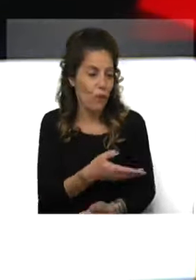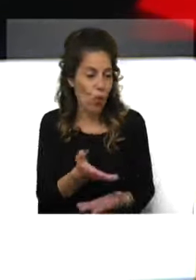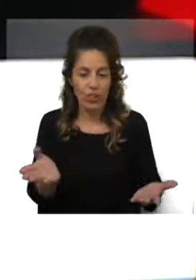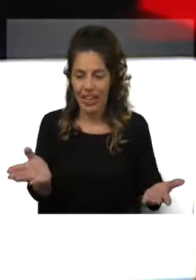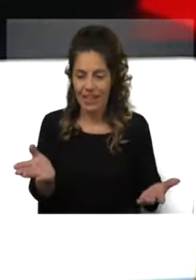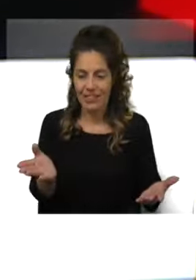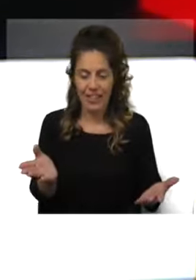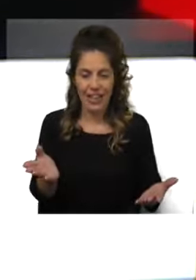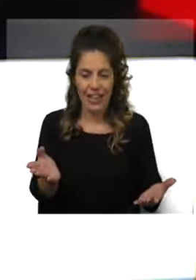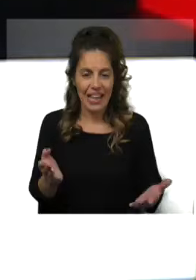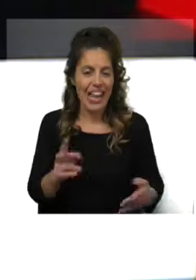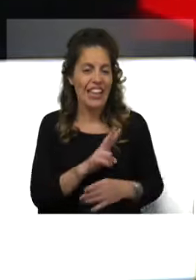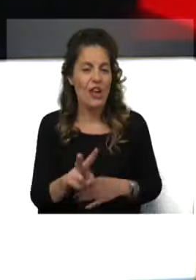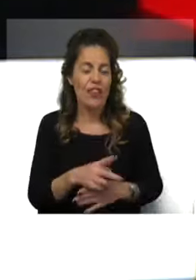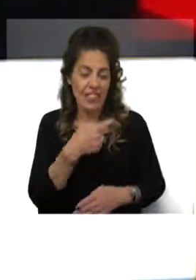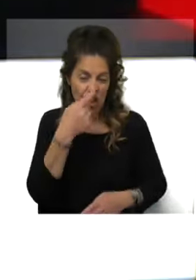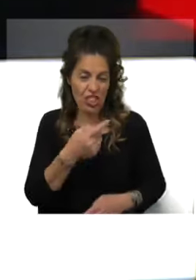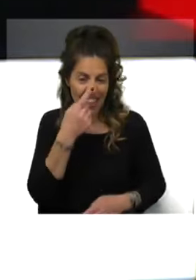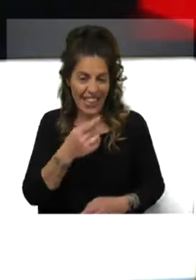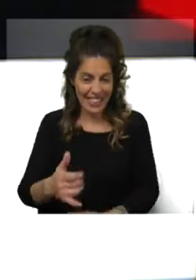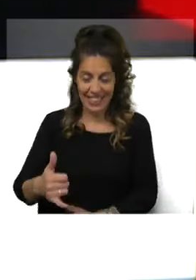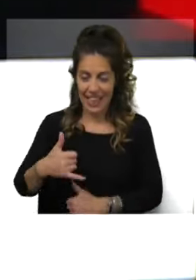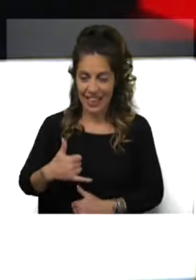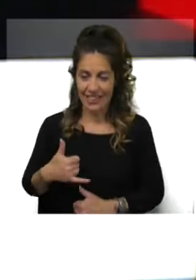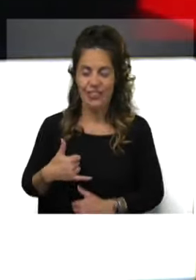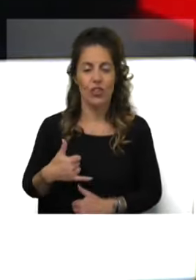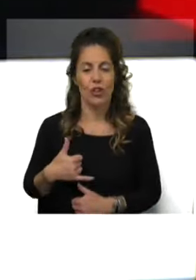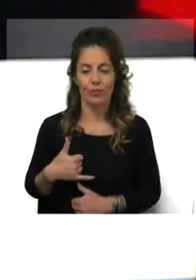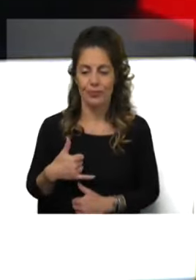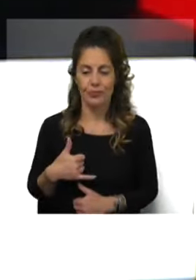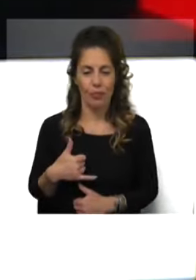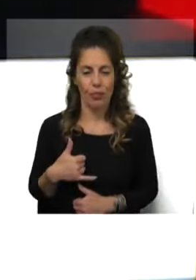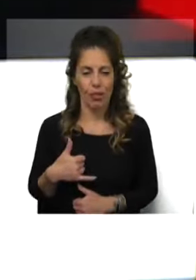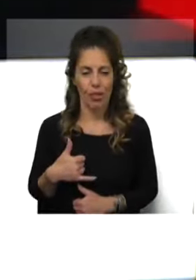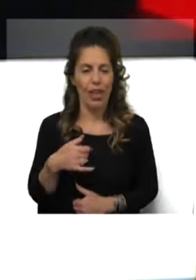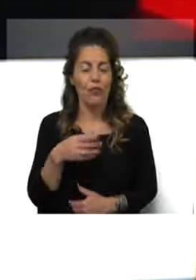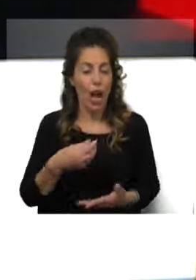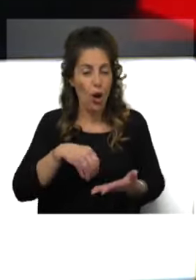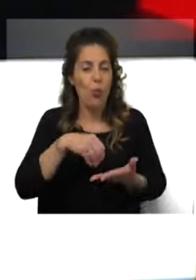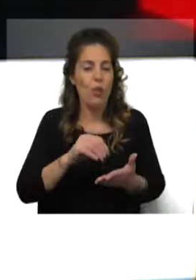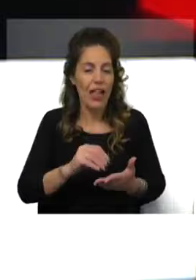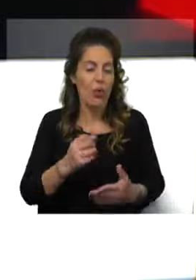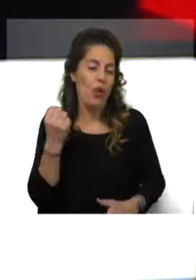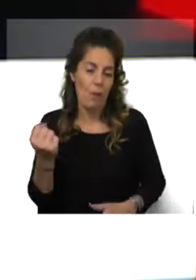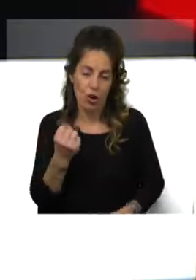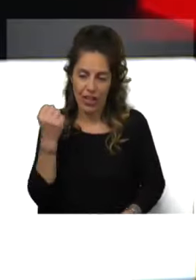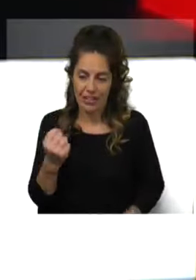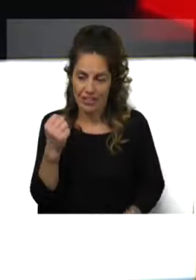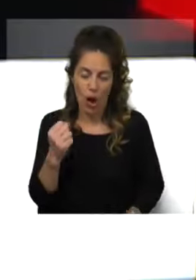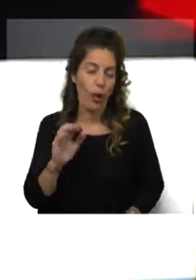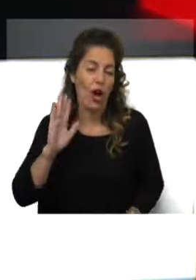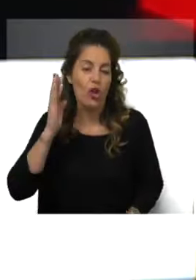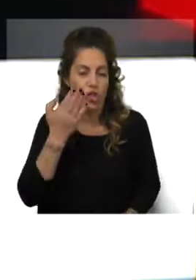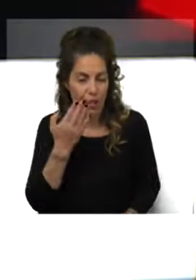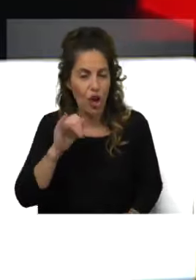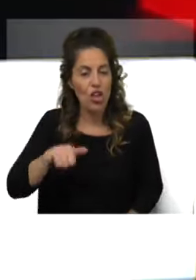intereses corporativos del ejército que fue acumulando un prestigio ya lo